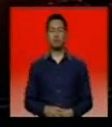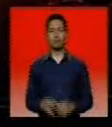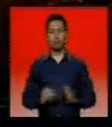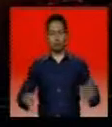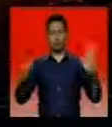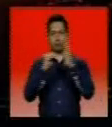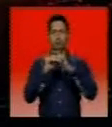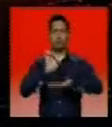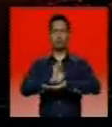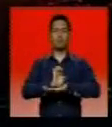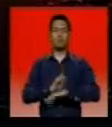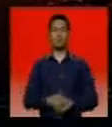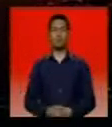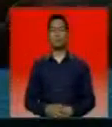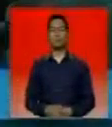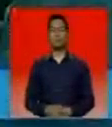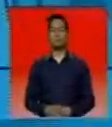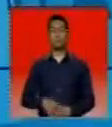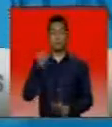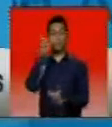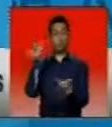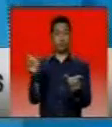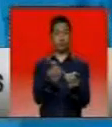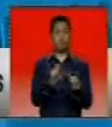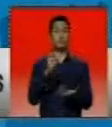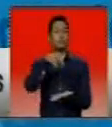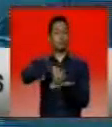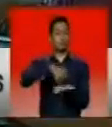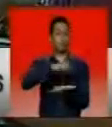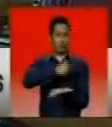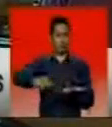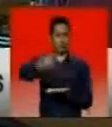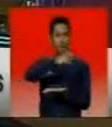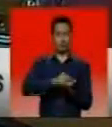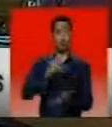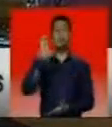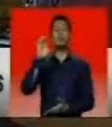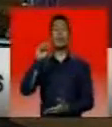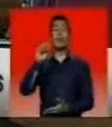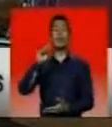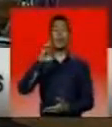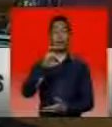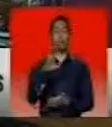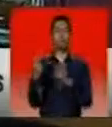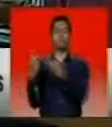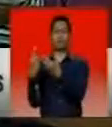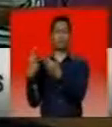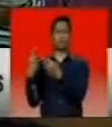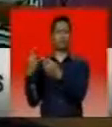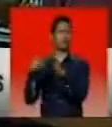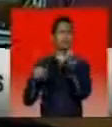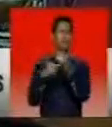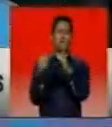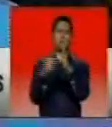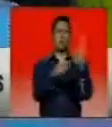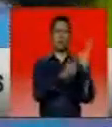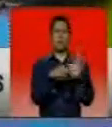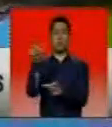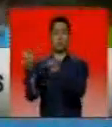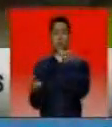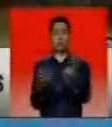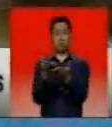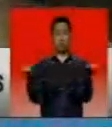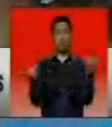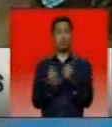Retomamos la información de nuestro país. La Fiscalía del Guayas y la SENAE asisten a cientos de personas perjudicadas por la empresa de